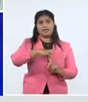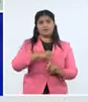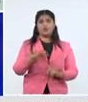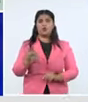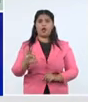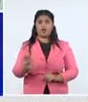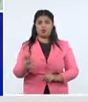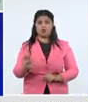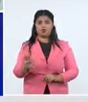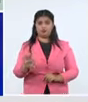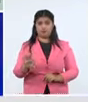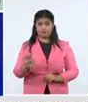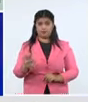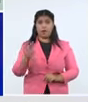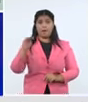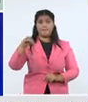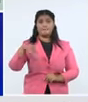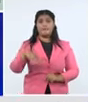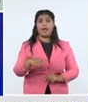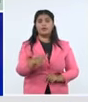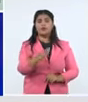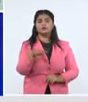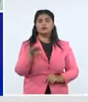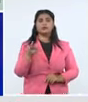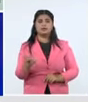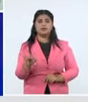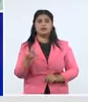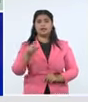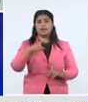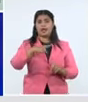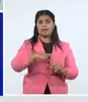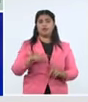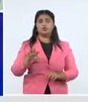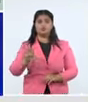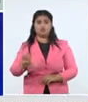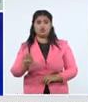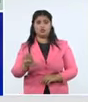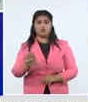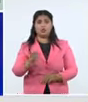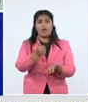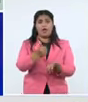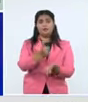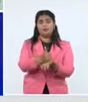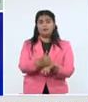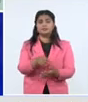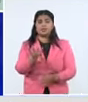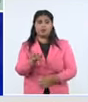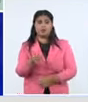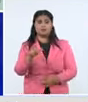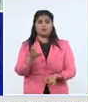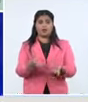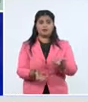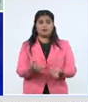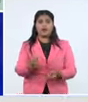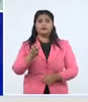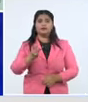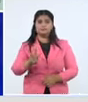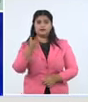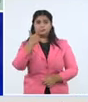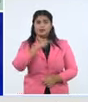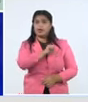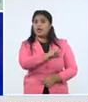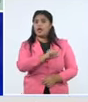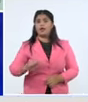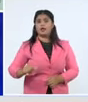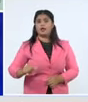casos positivos, Bahía Honda 7, Caimito 5, Artemisa 4, Candelaria 3, Alquizar